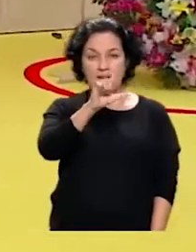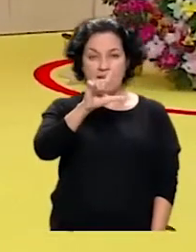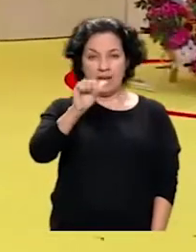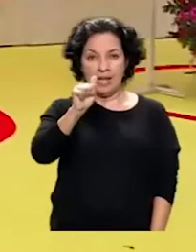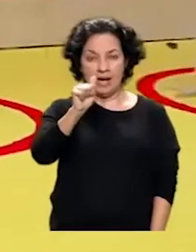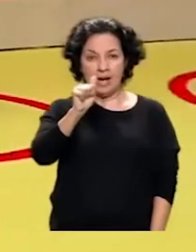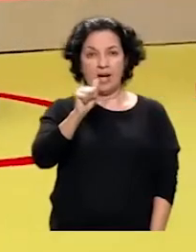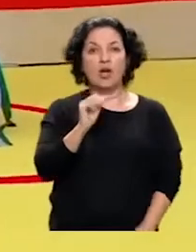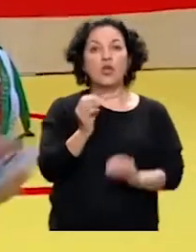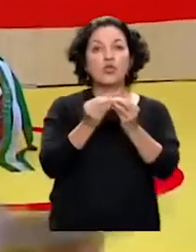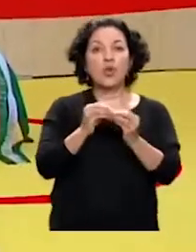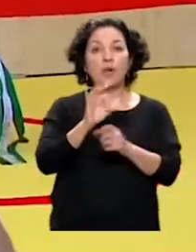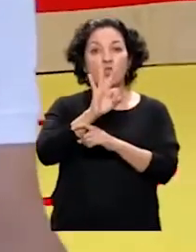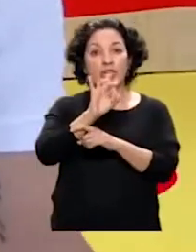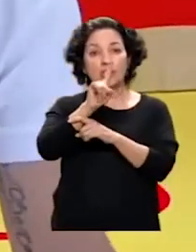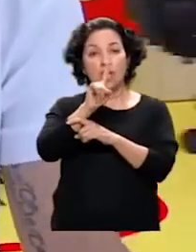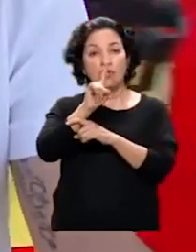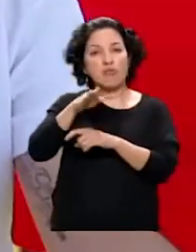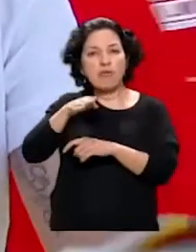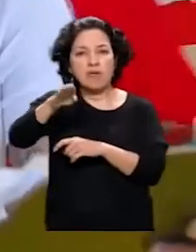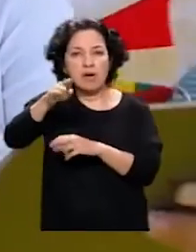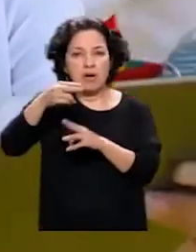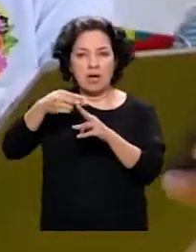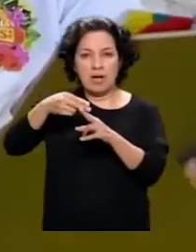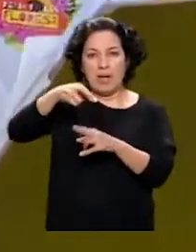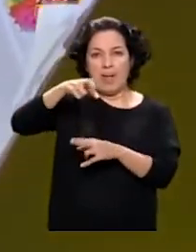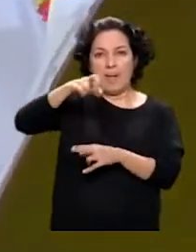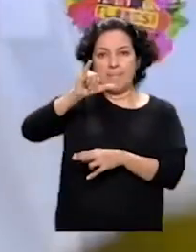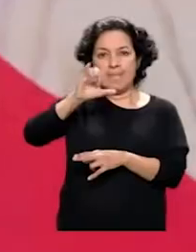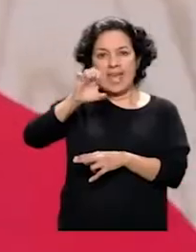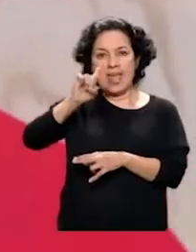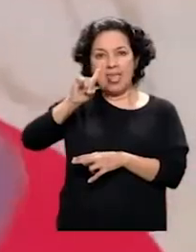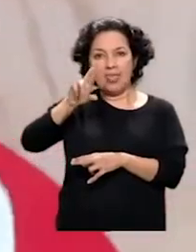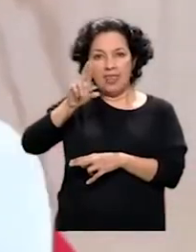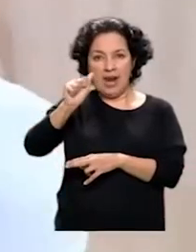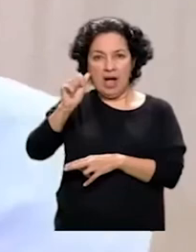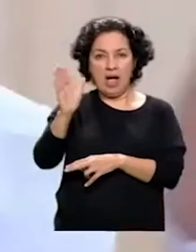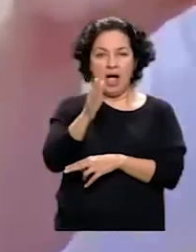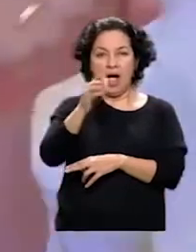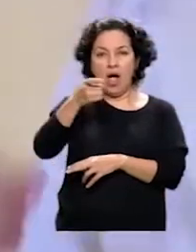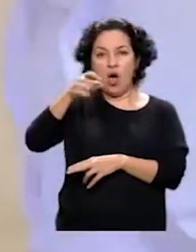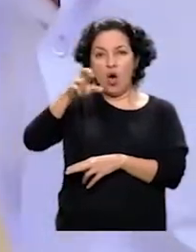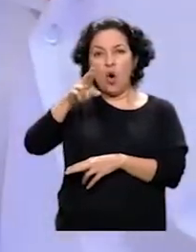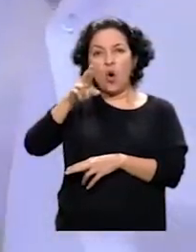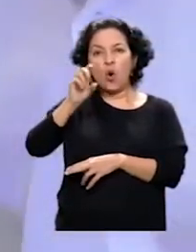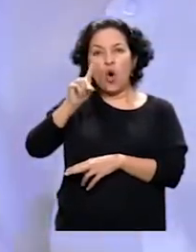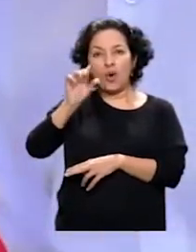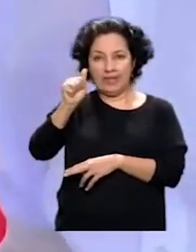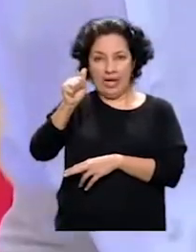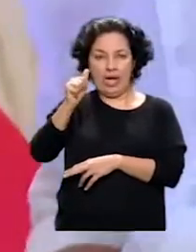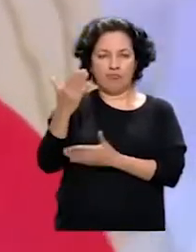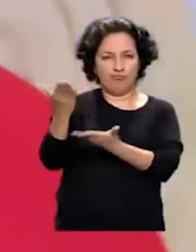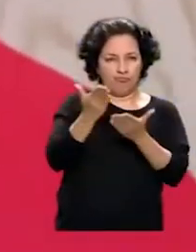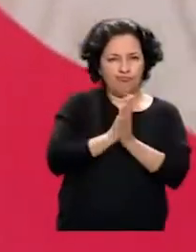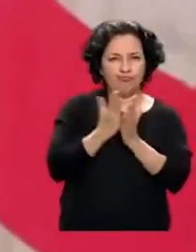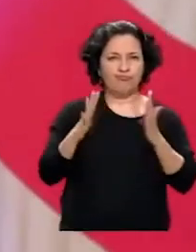contrato 31, Vereda Piedra Gorda. Su representante es María Eugenia Grajales Alzate. Felicitaciones,